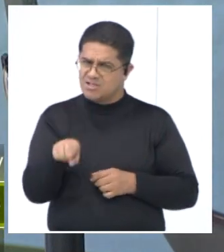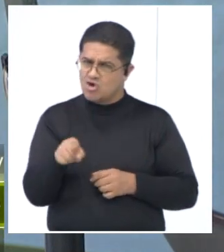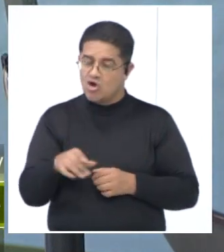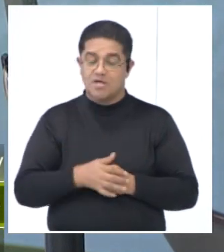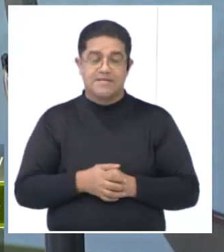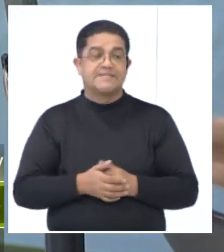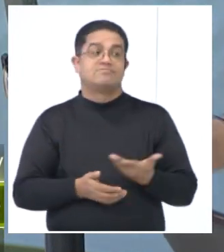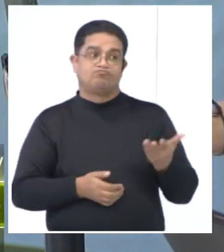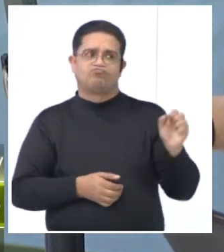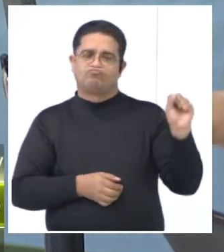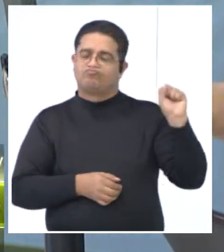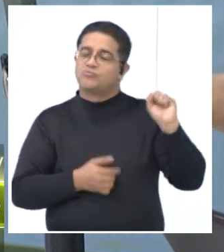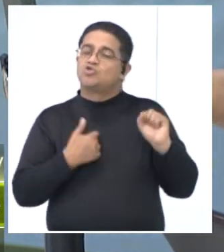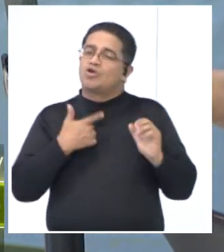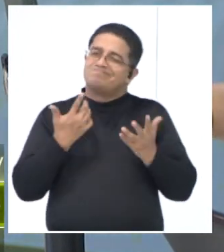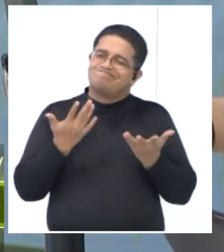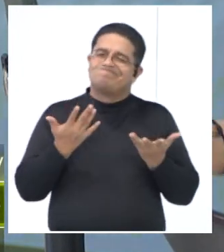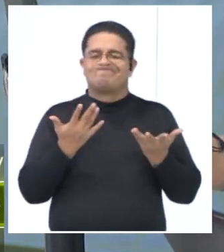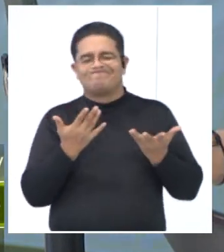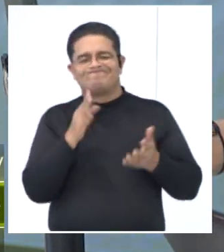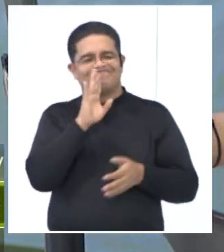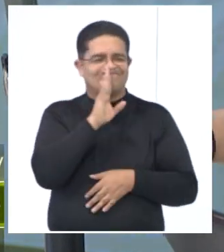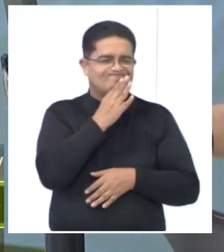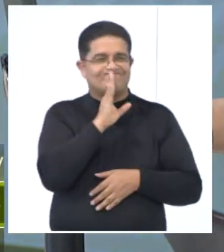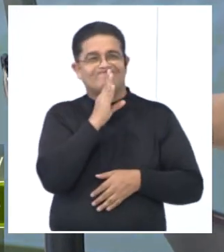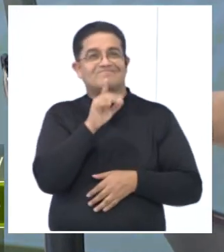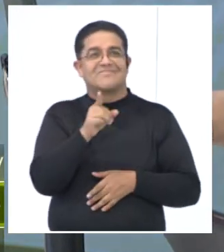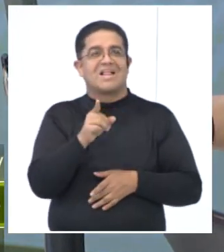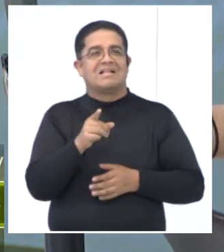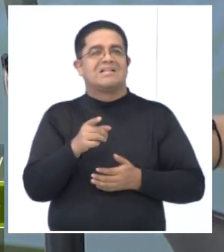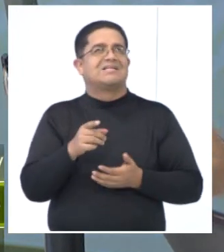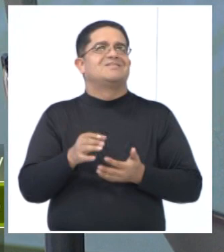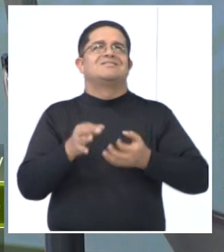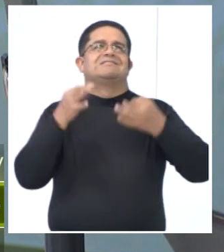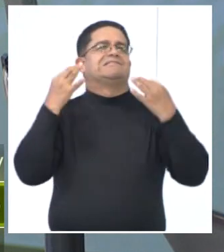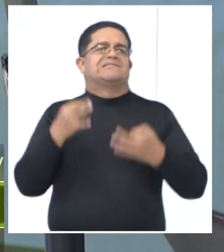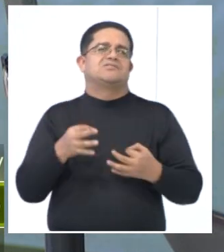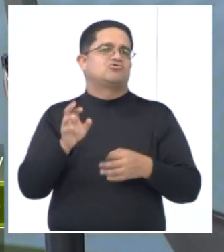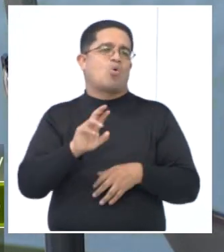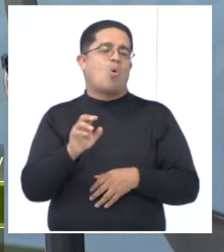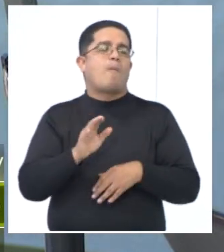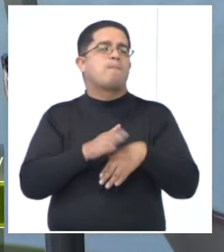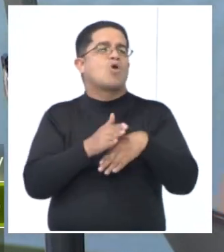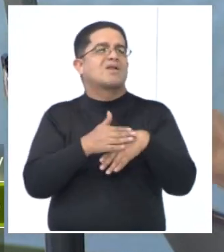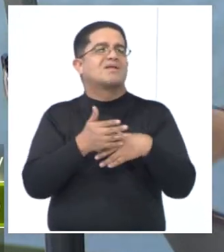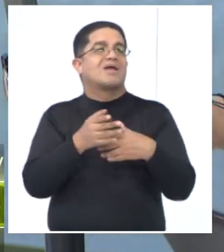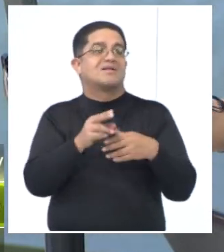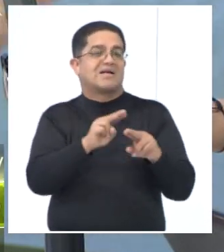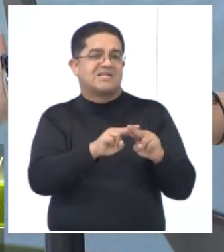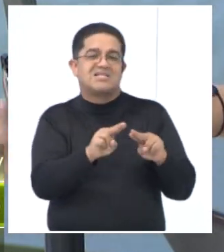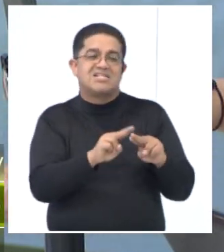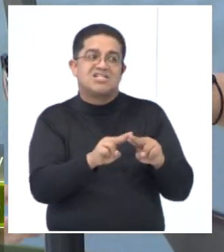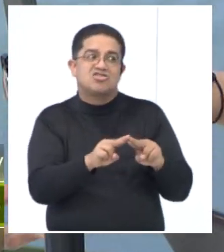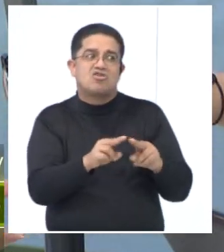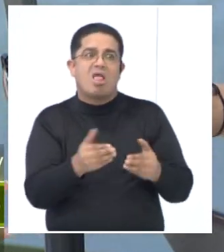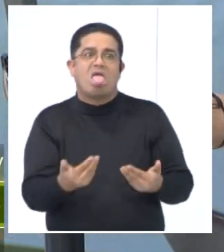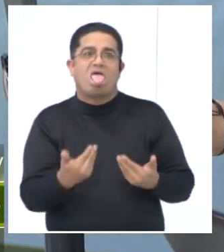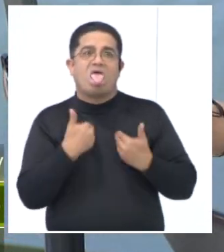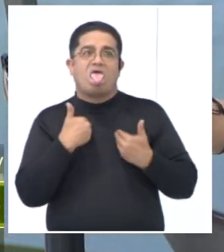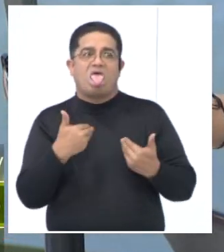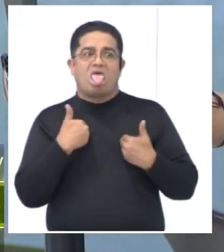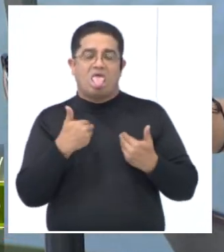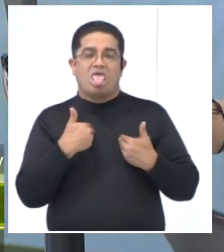diría que sí, no, realmente tampoco es definitorio, porque las razones por las cuales un niño también pueda ser víctima